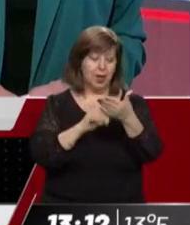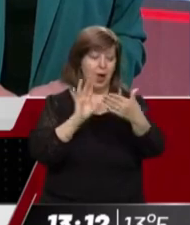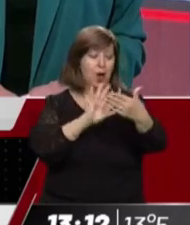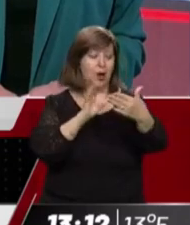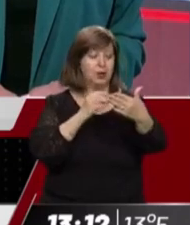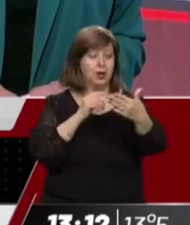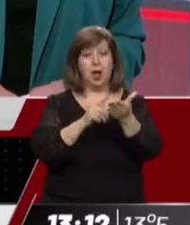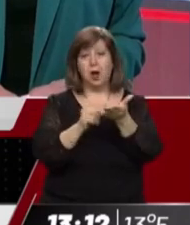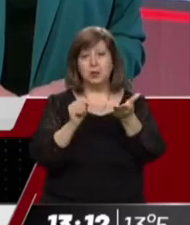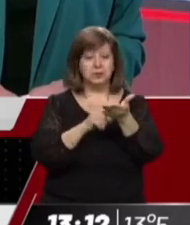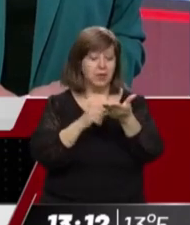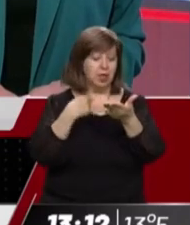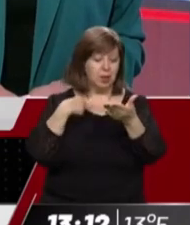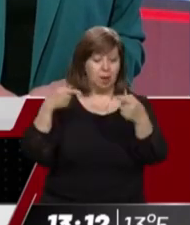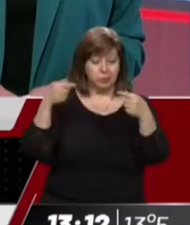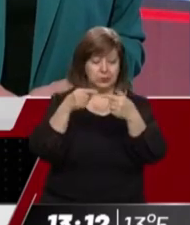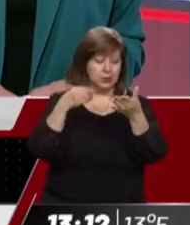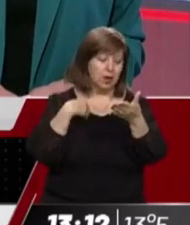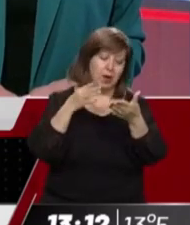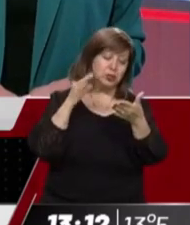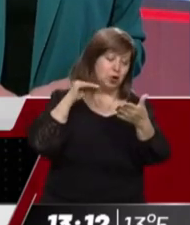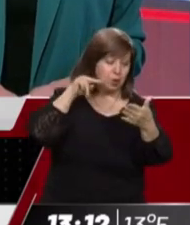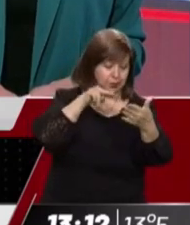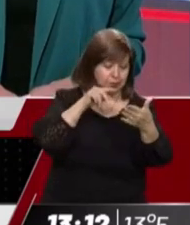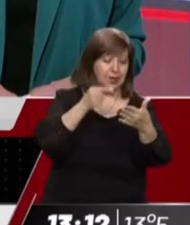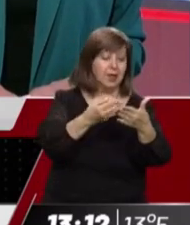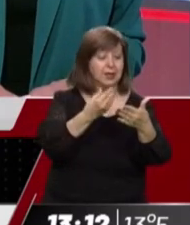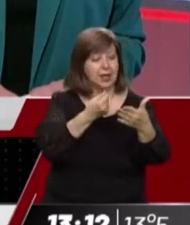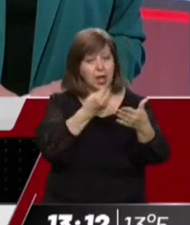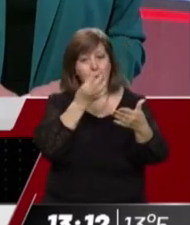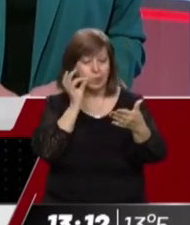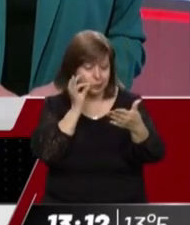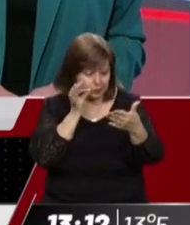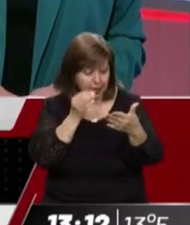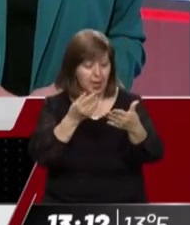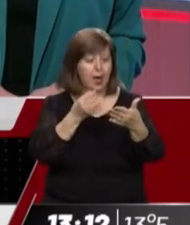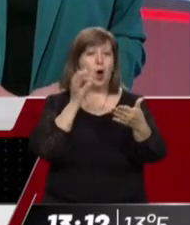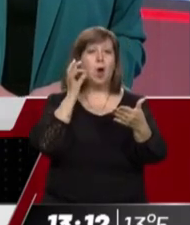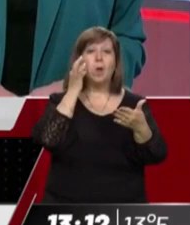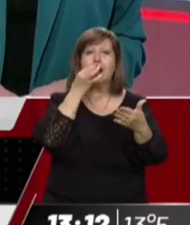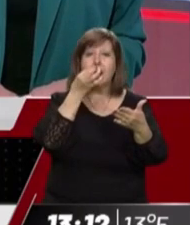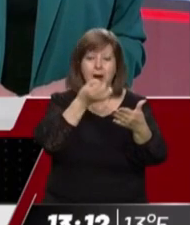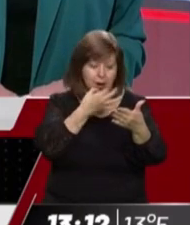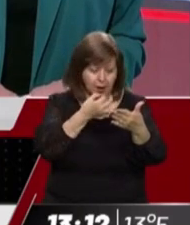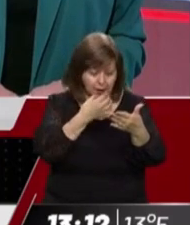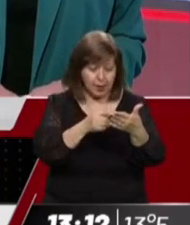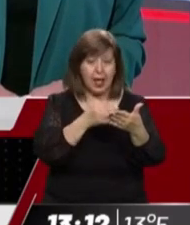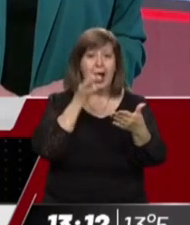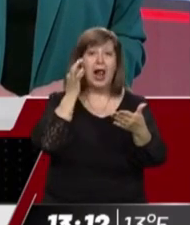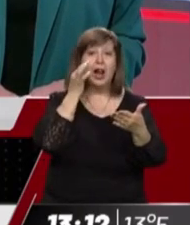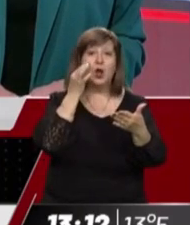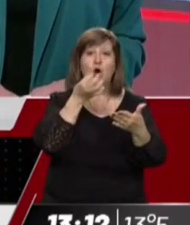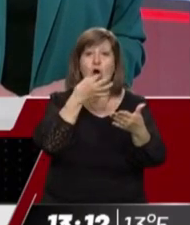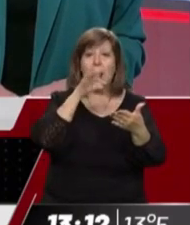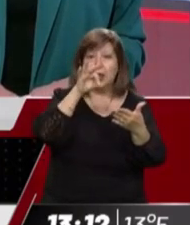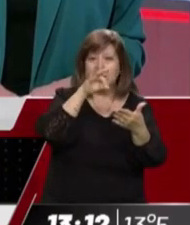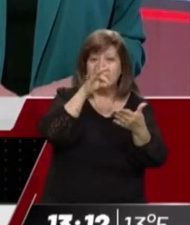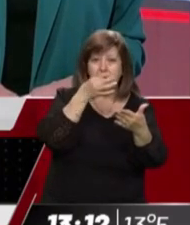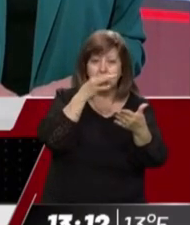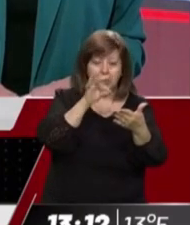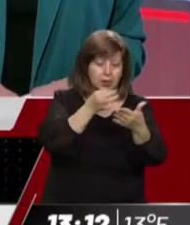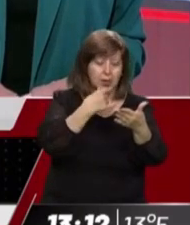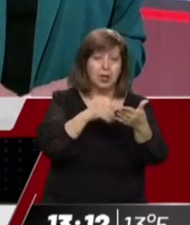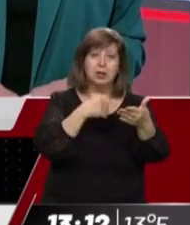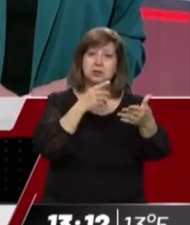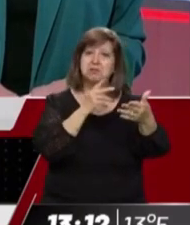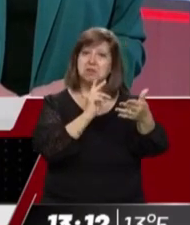años, acuerdan el punto de encuentro y le llevan marihuana, el caramelito con alguna sustancia.